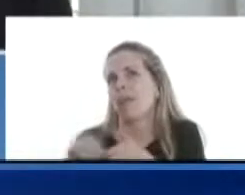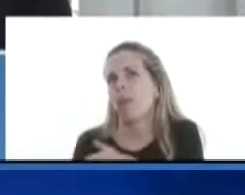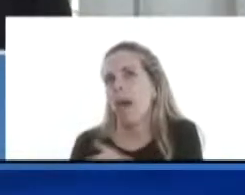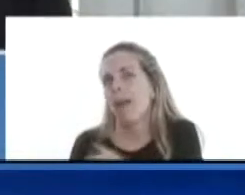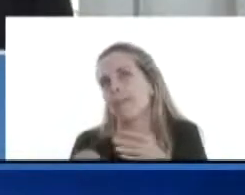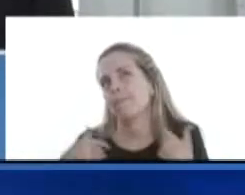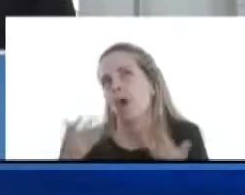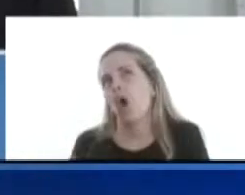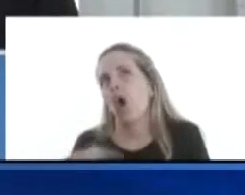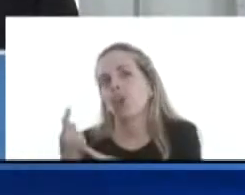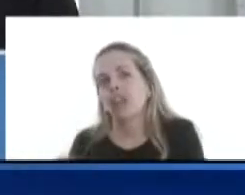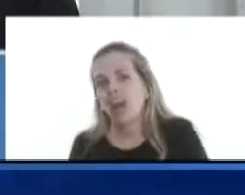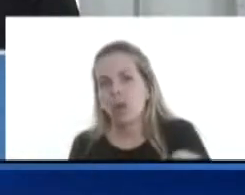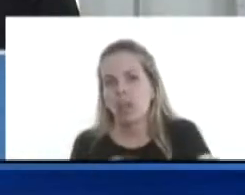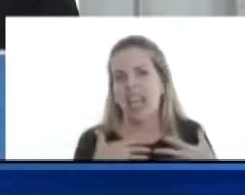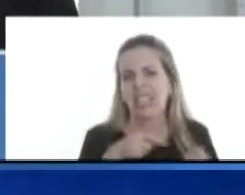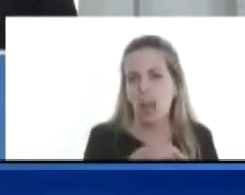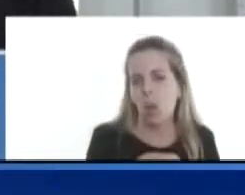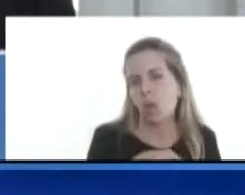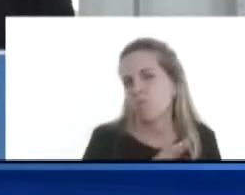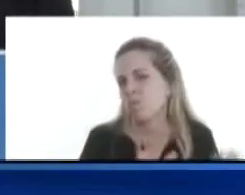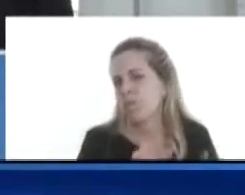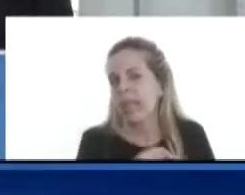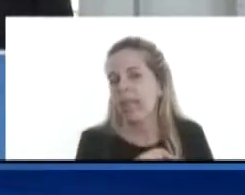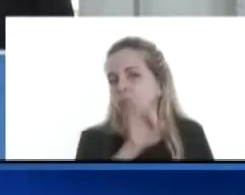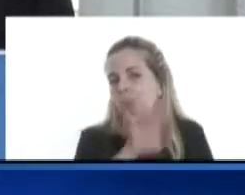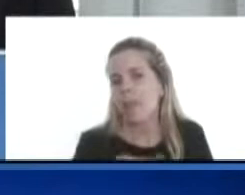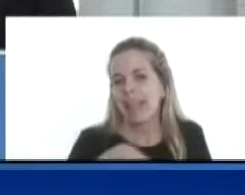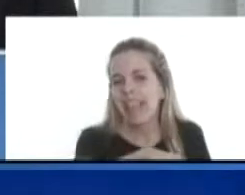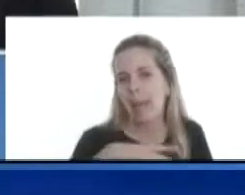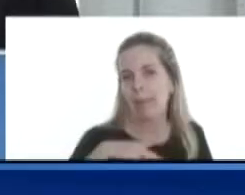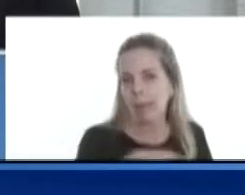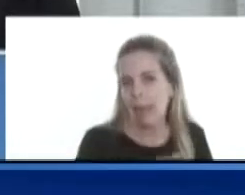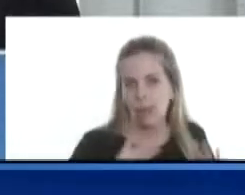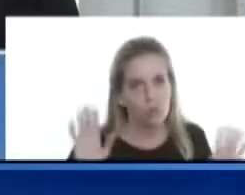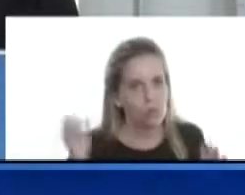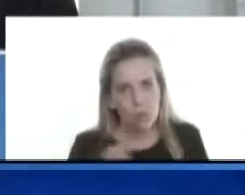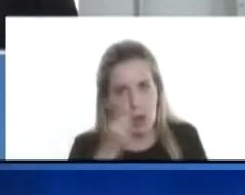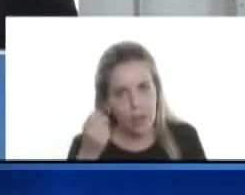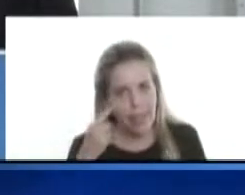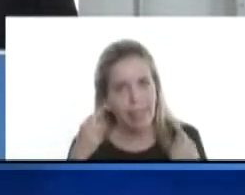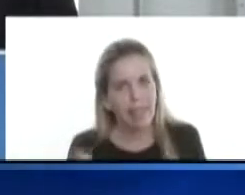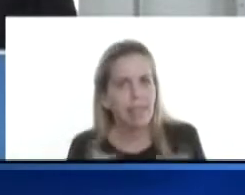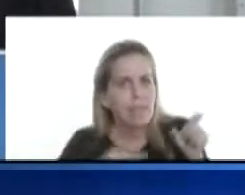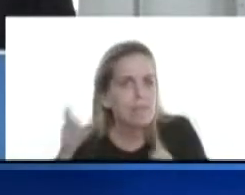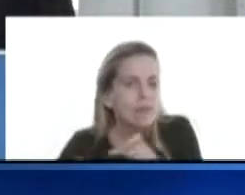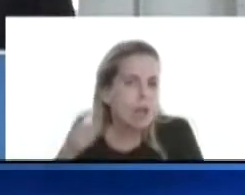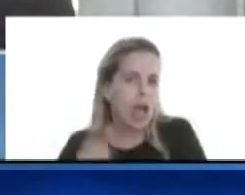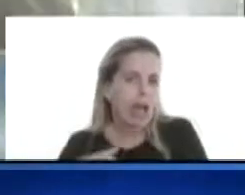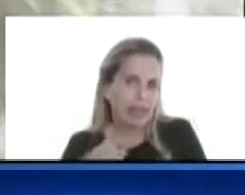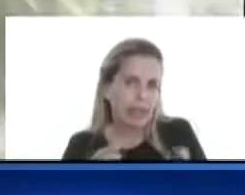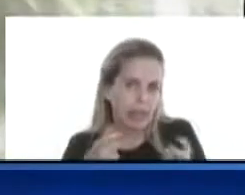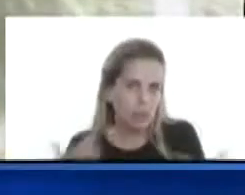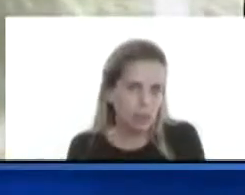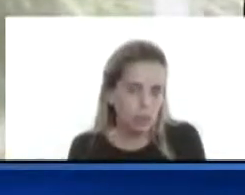la atención de la salud en manos privadas y desamparar de ese modo a millones de argentinos que lo necesitaban. Lo importante